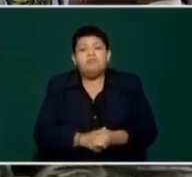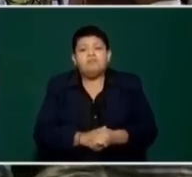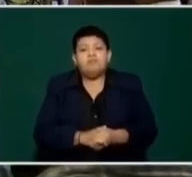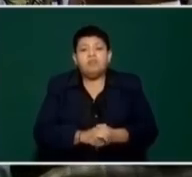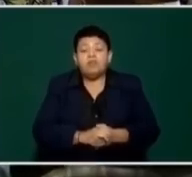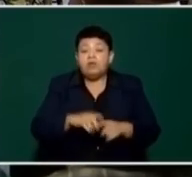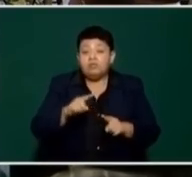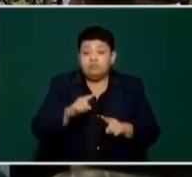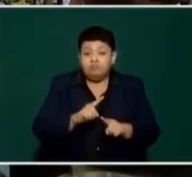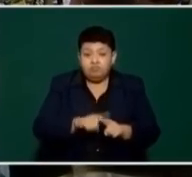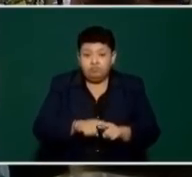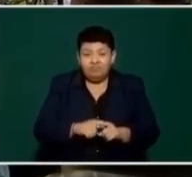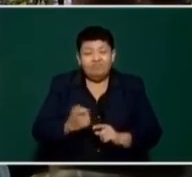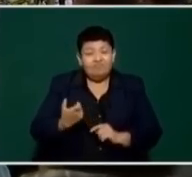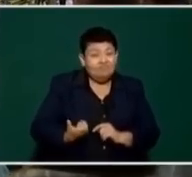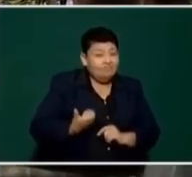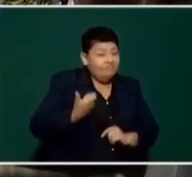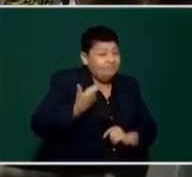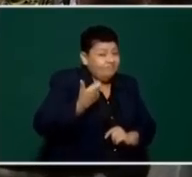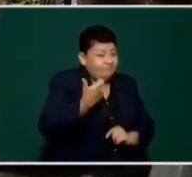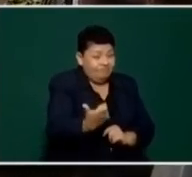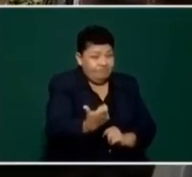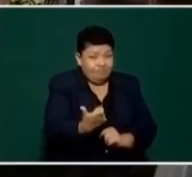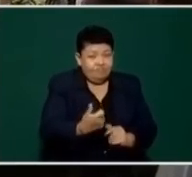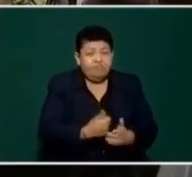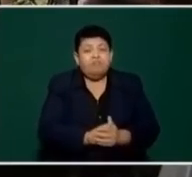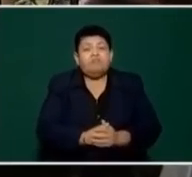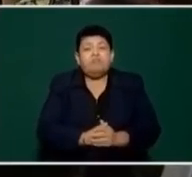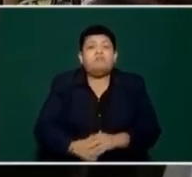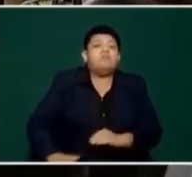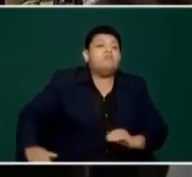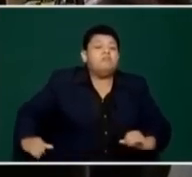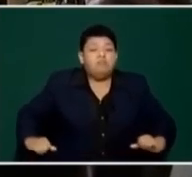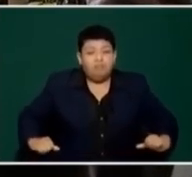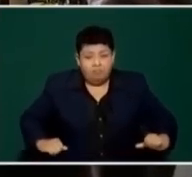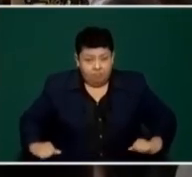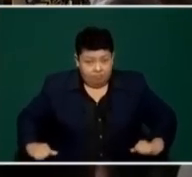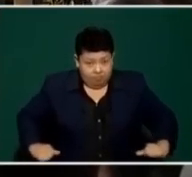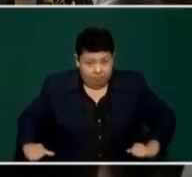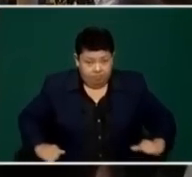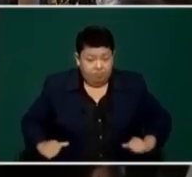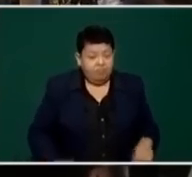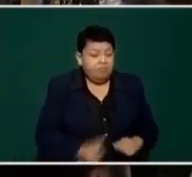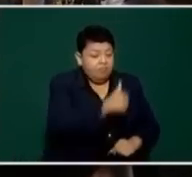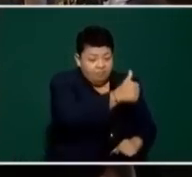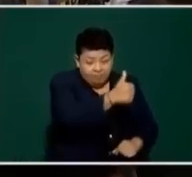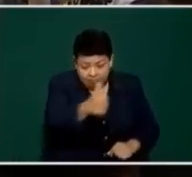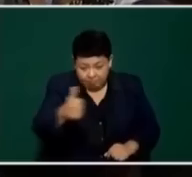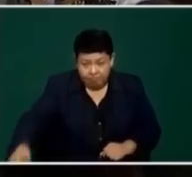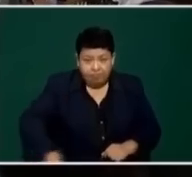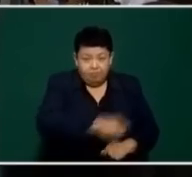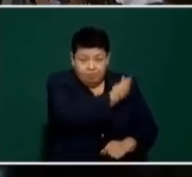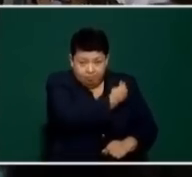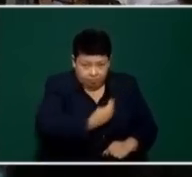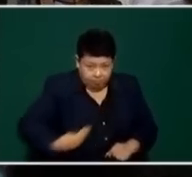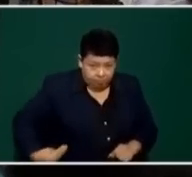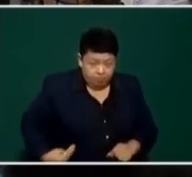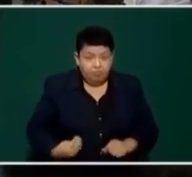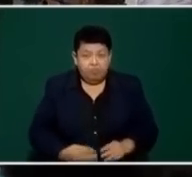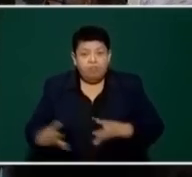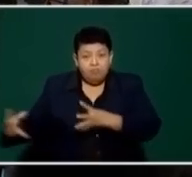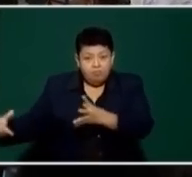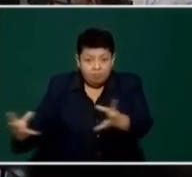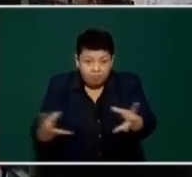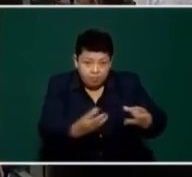la bolsa en el tema financiero y las acciones de cada uno de los municipios para que en conjunto